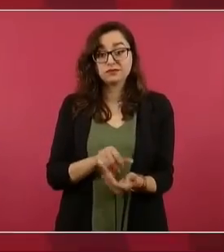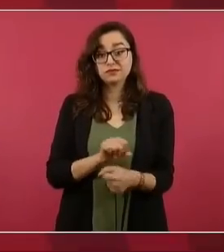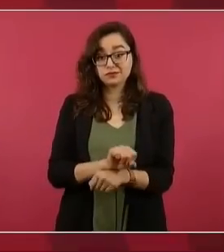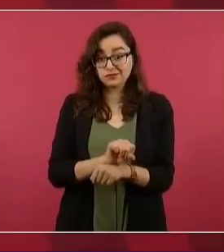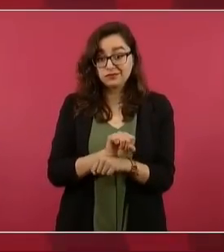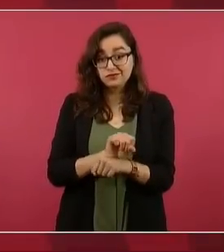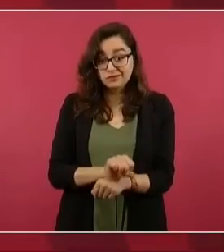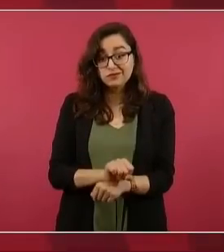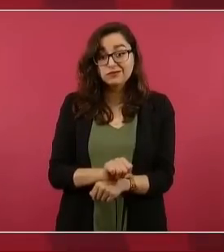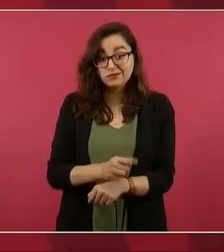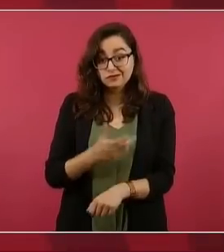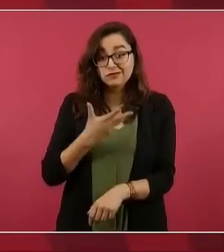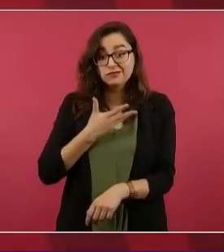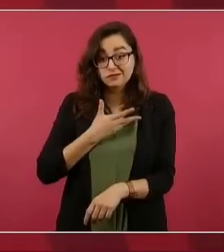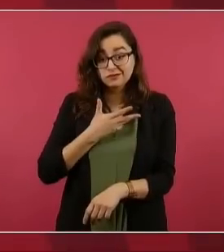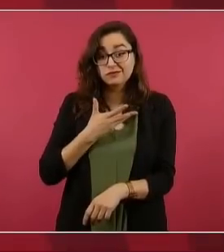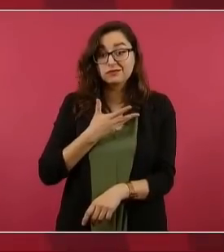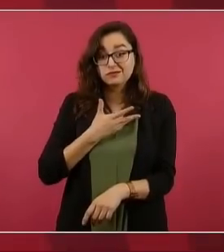estos indígenas